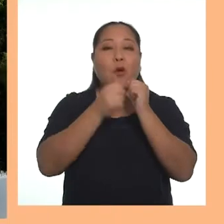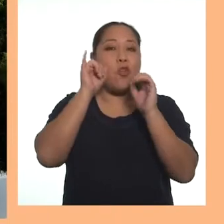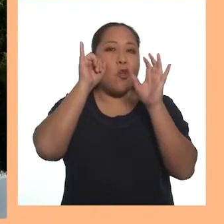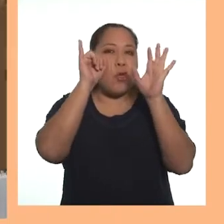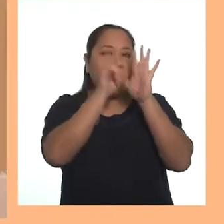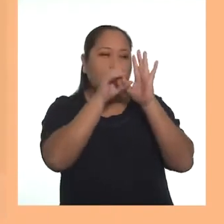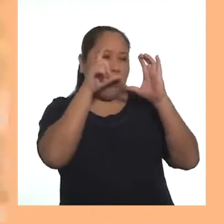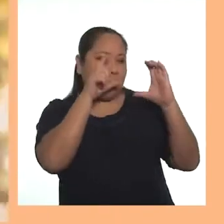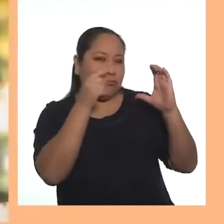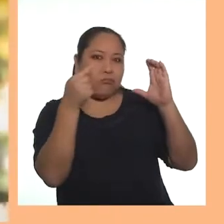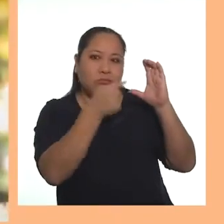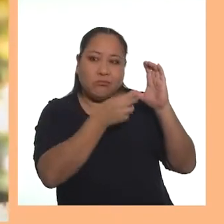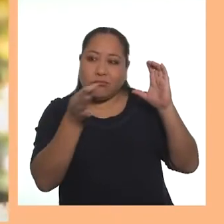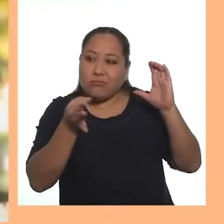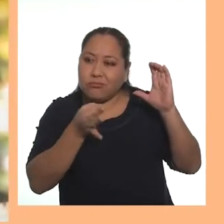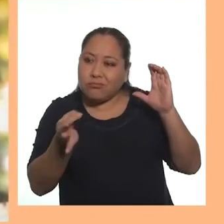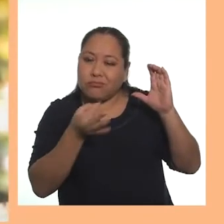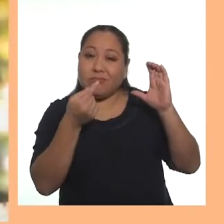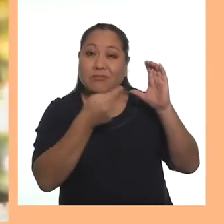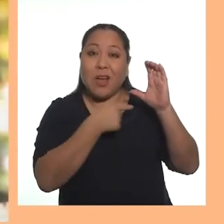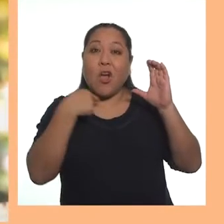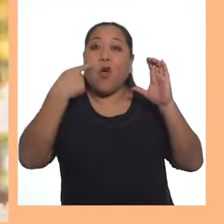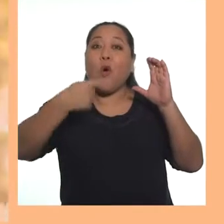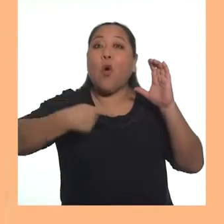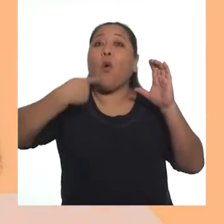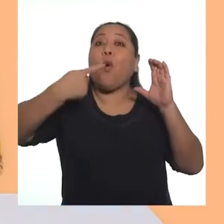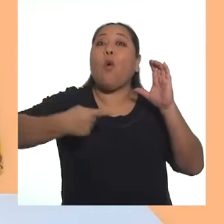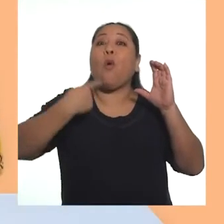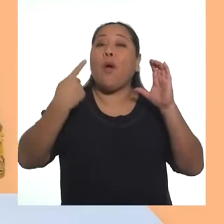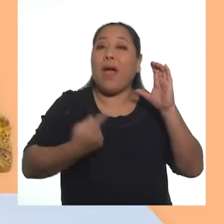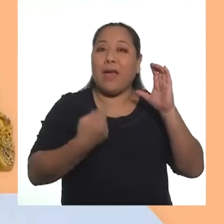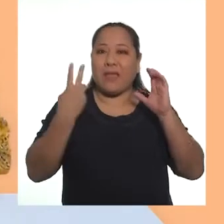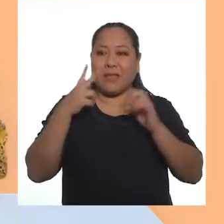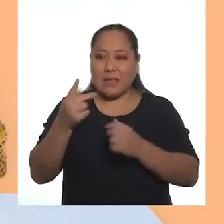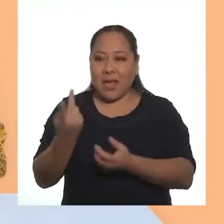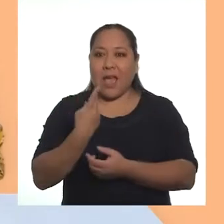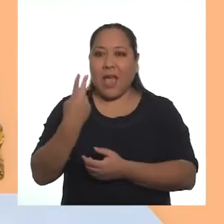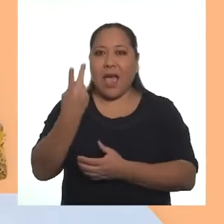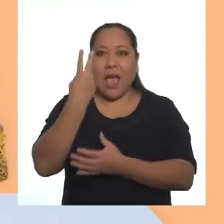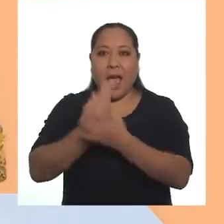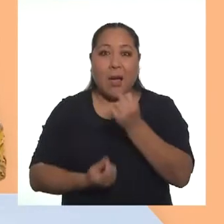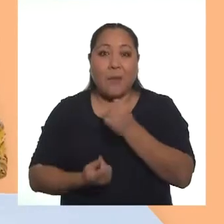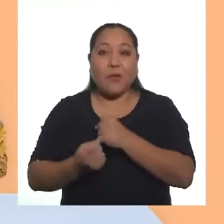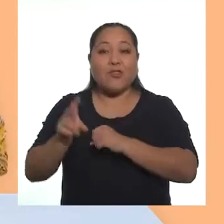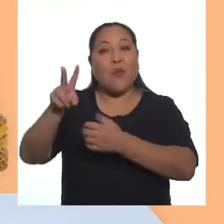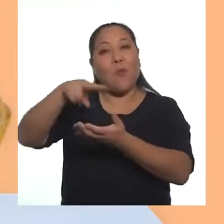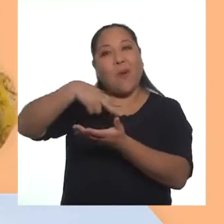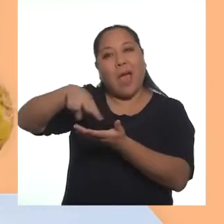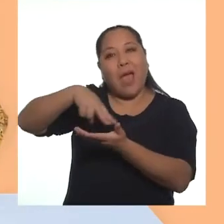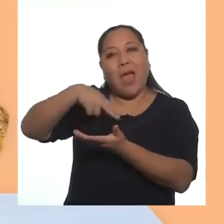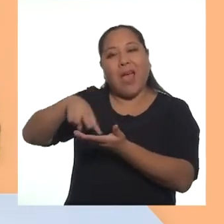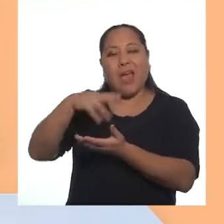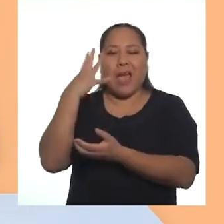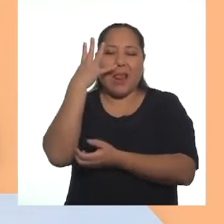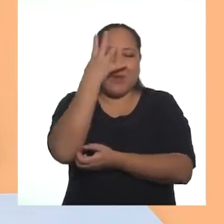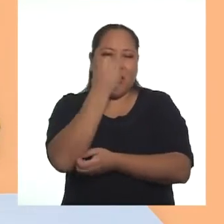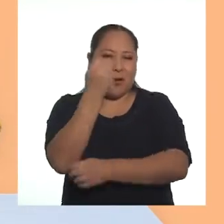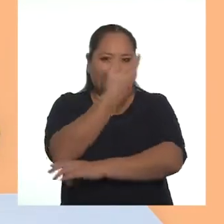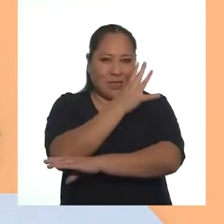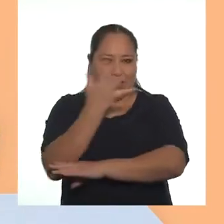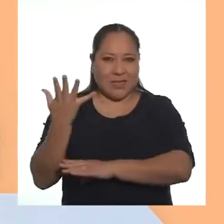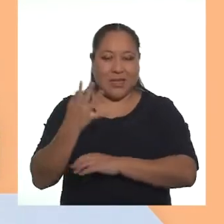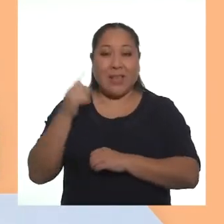con apoyo de imágenes. Coméntenle que van a realizar juntas o juntos una danza muy